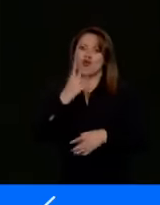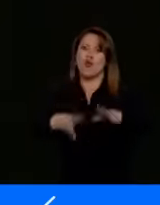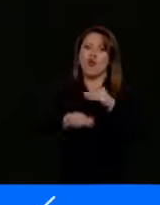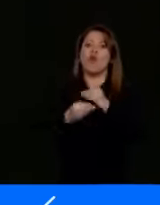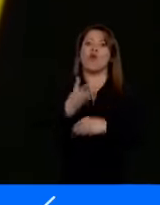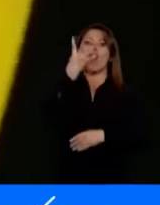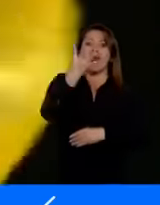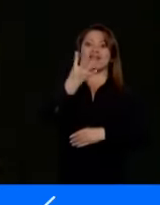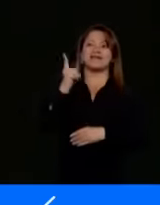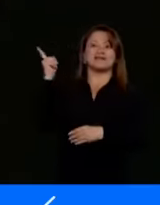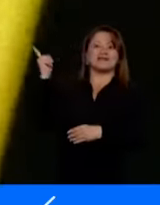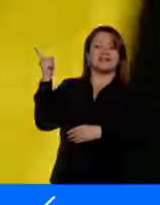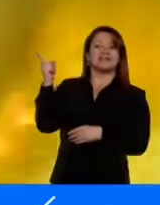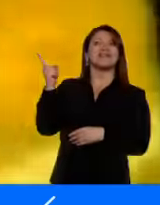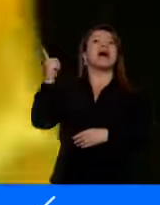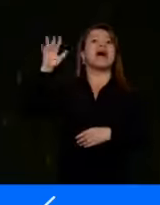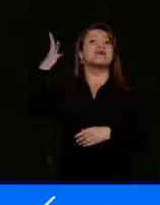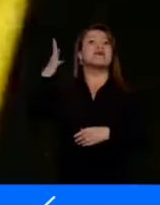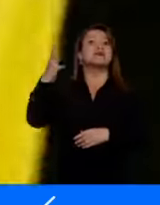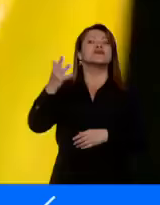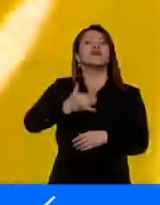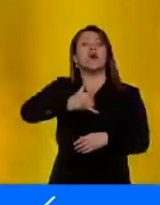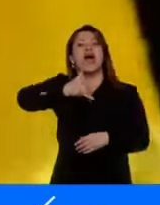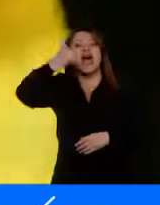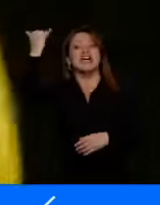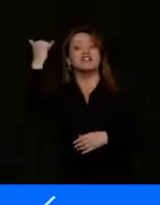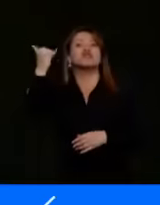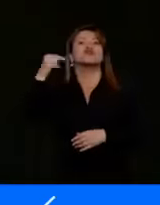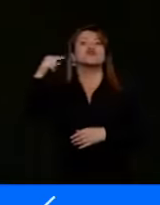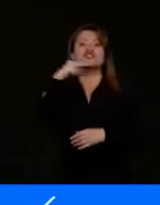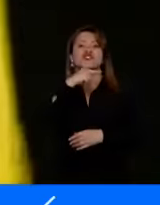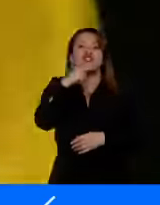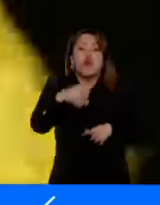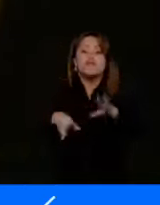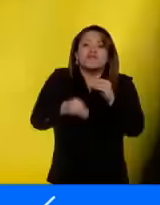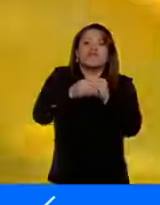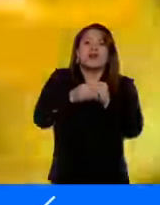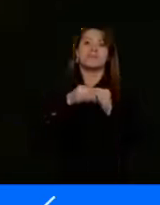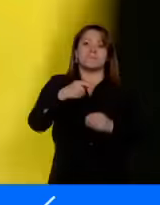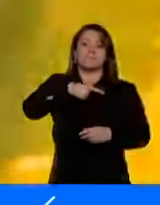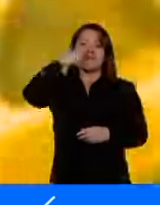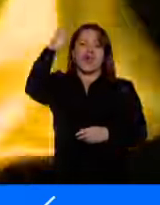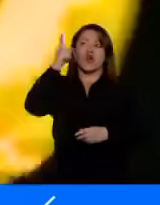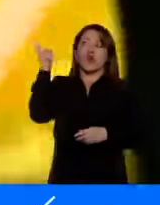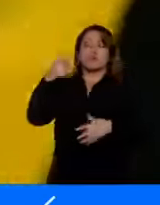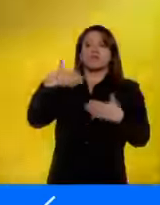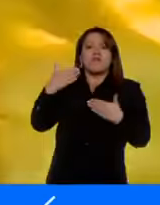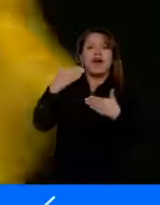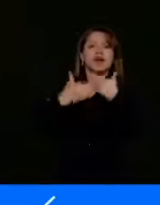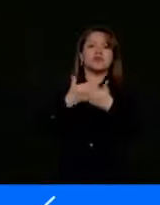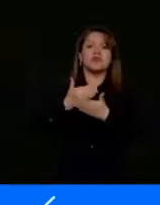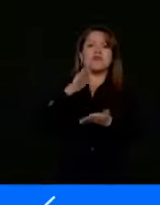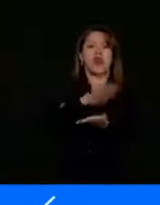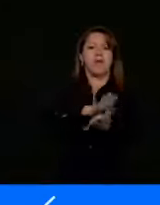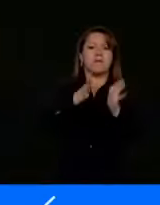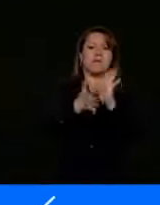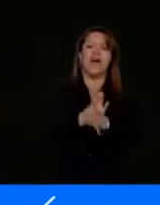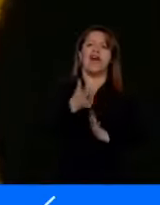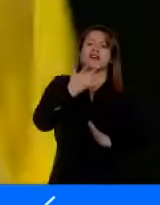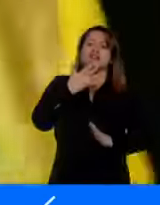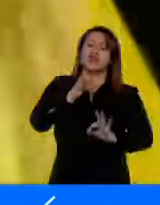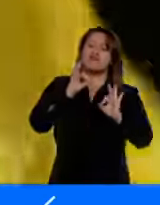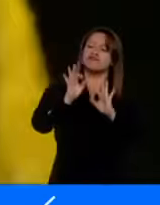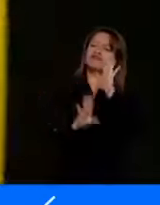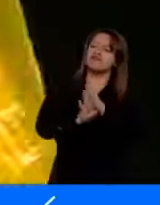corazón. Esta franja blanca representa el anhelo, el clamor que llevamos los seres humanos, independiente de dónde nacemos, de convivir en paz. Es